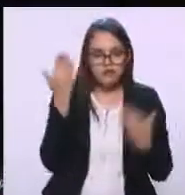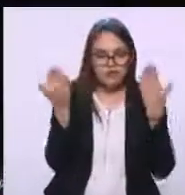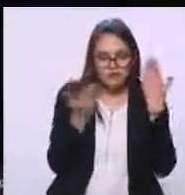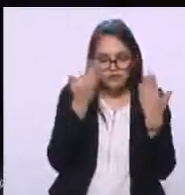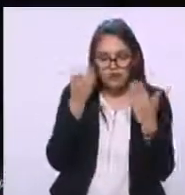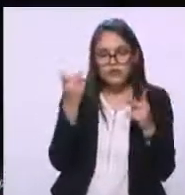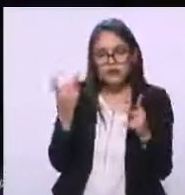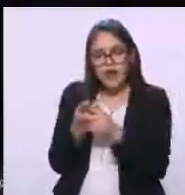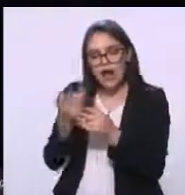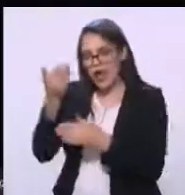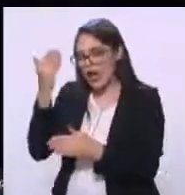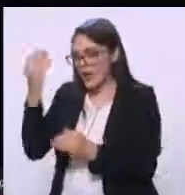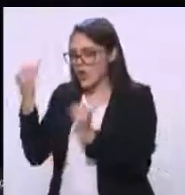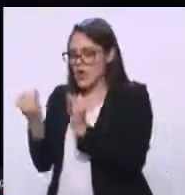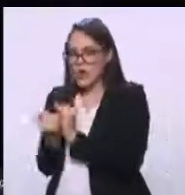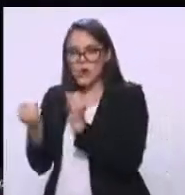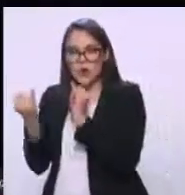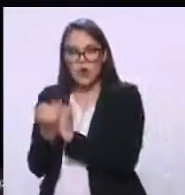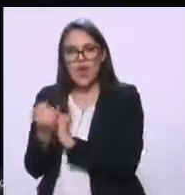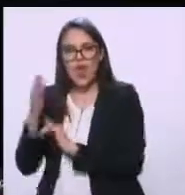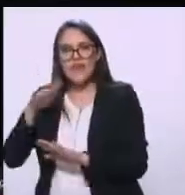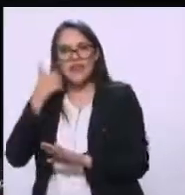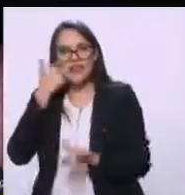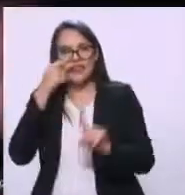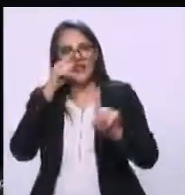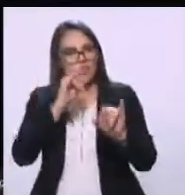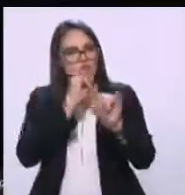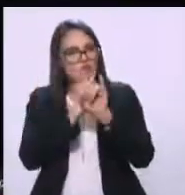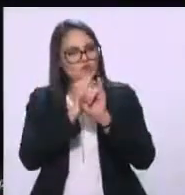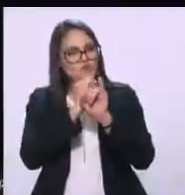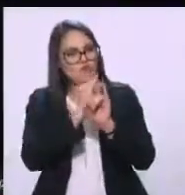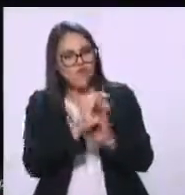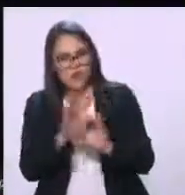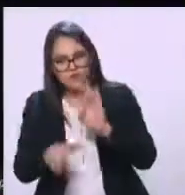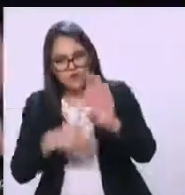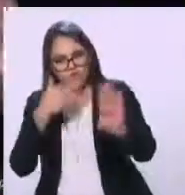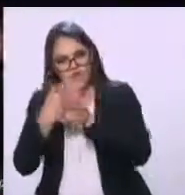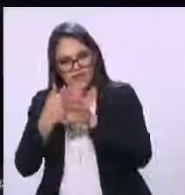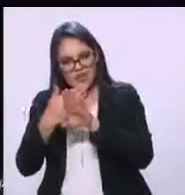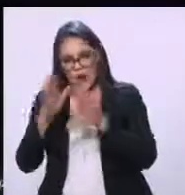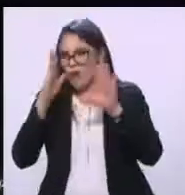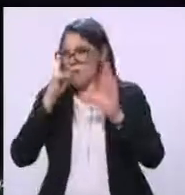suele ocurrir. A veces en un medio de comunicación lo atacan, y en lugar de borrar información, le